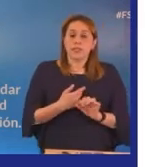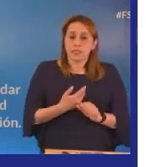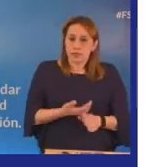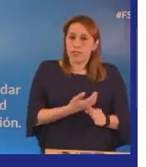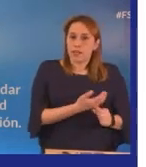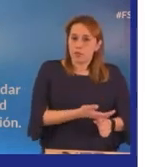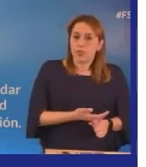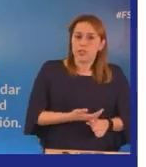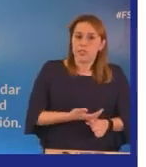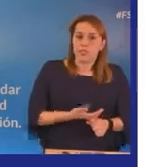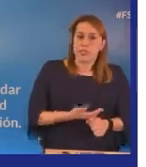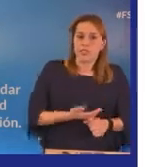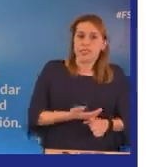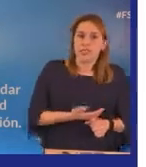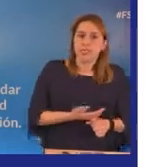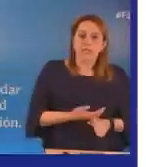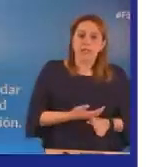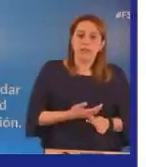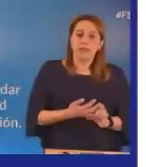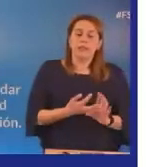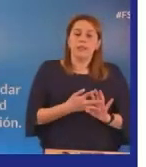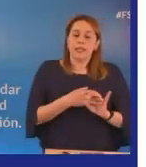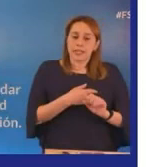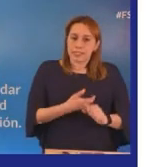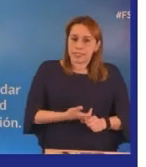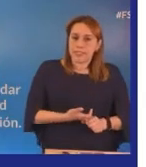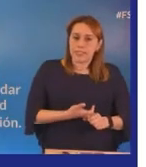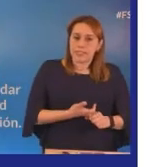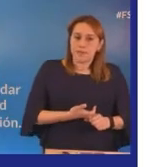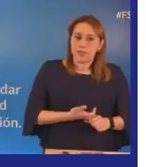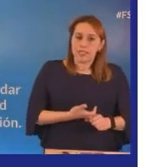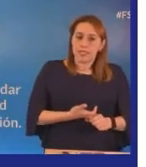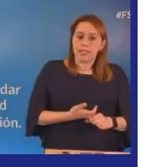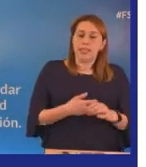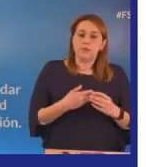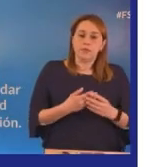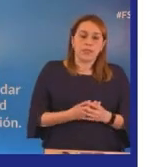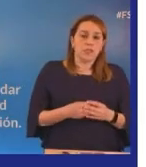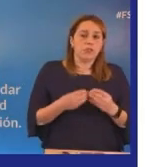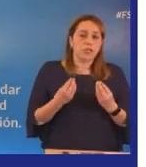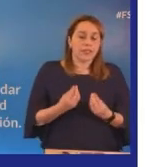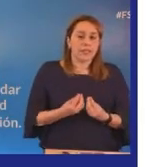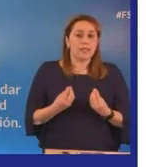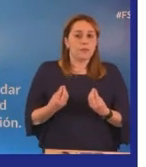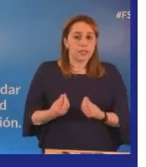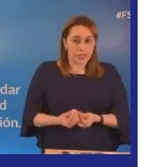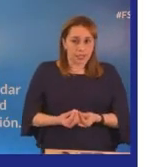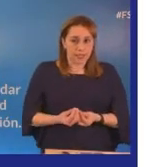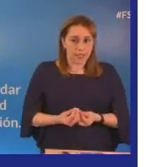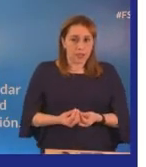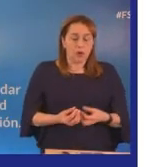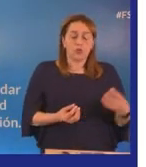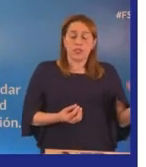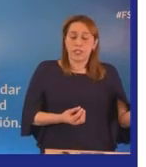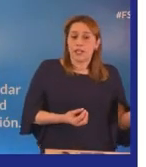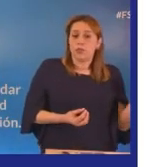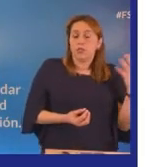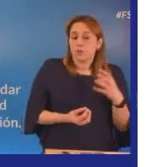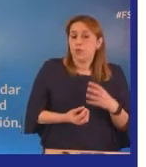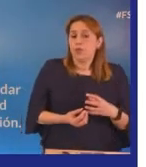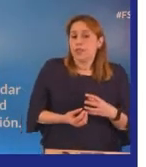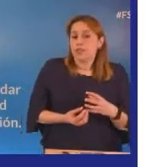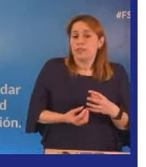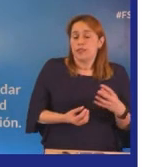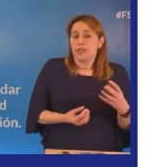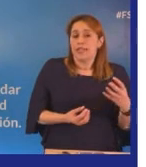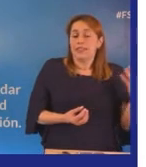la flexibilidad, como les dije con anterioridad, la resistencia que él presenta, y dependiendo de lo que tenga el paciente o si tiene algún